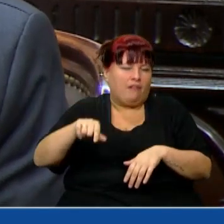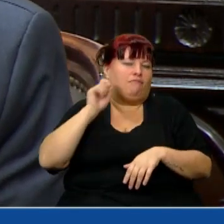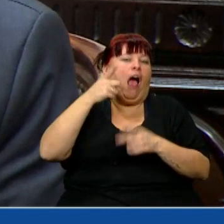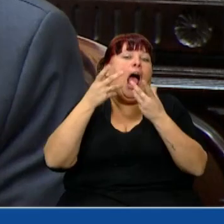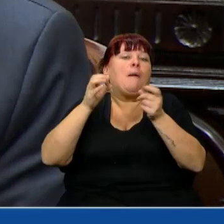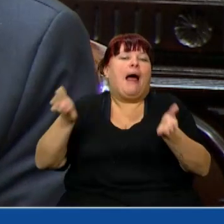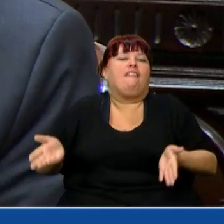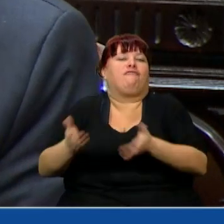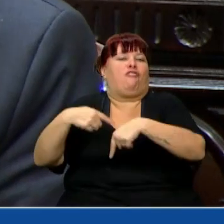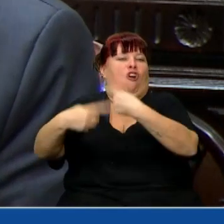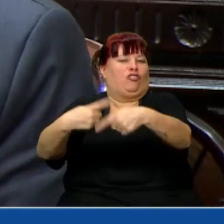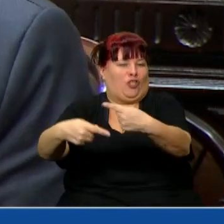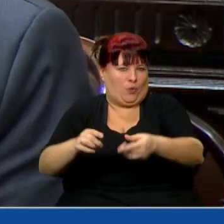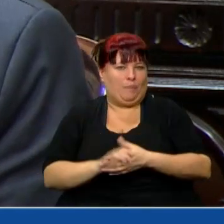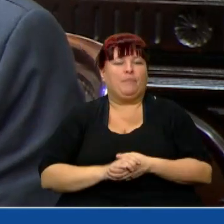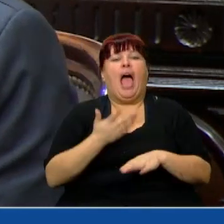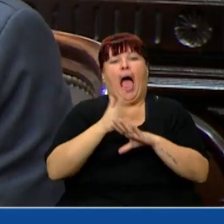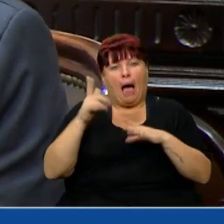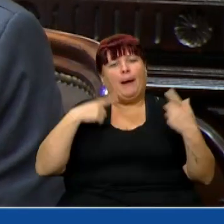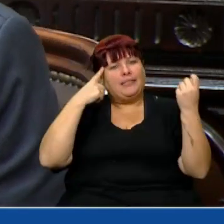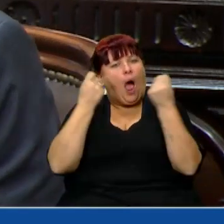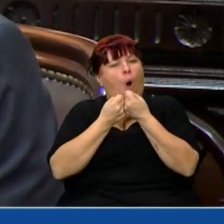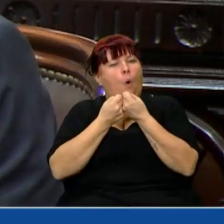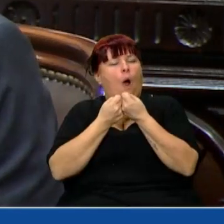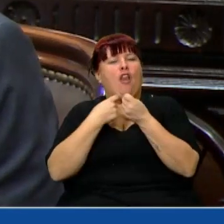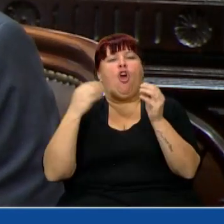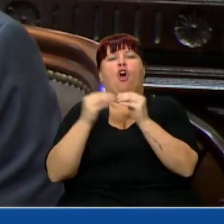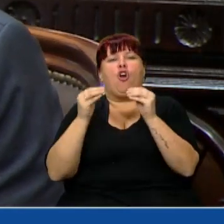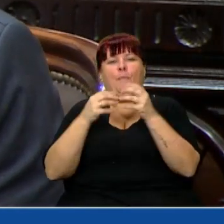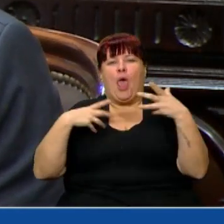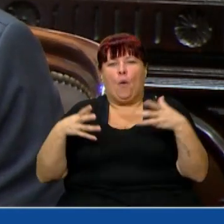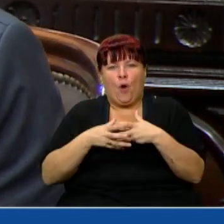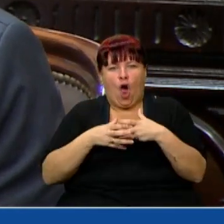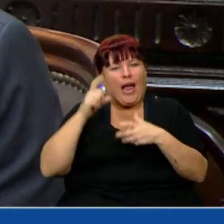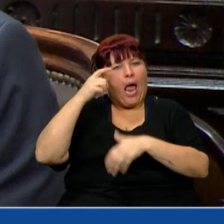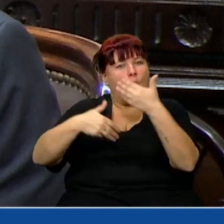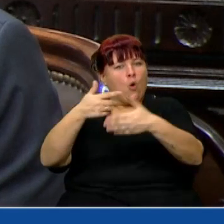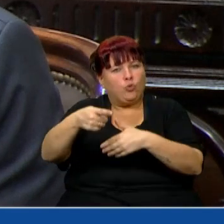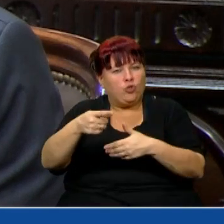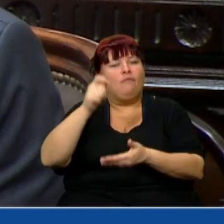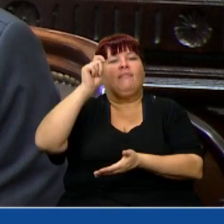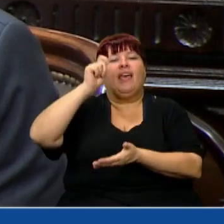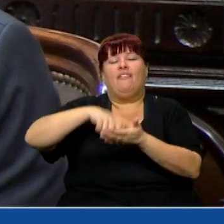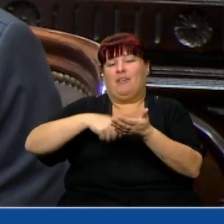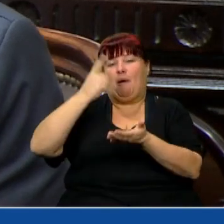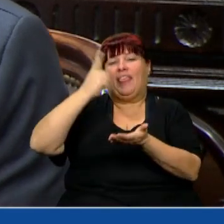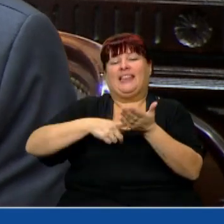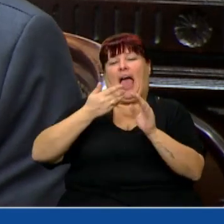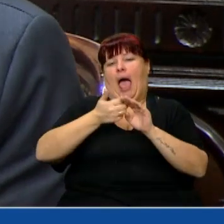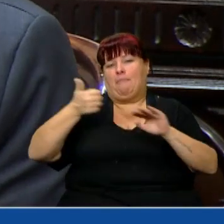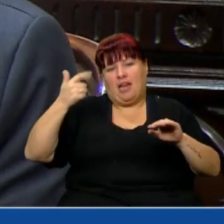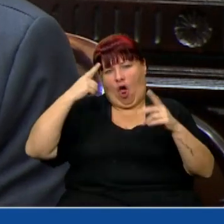sostenga. Por otro lado, coincido con mi compañera de bloque de Evolución, que firmamos el dictamen en